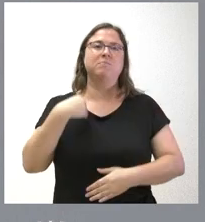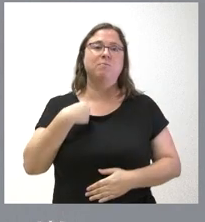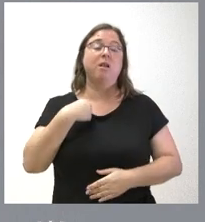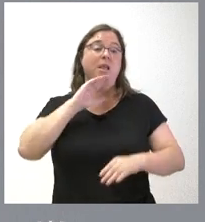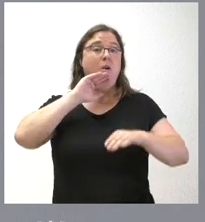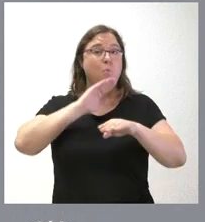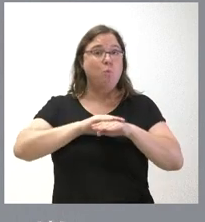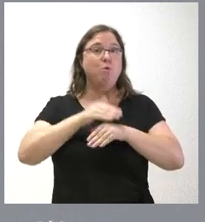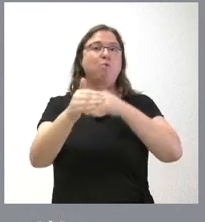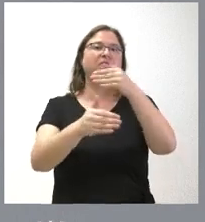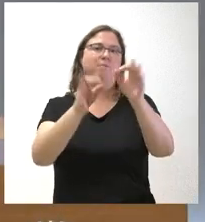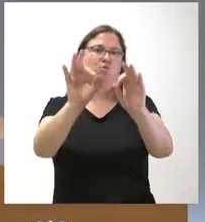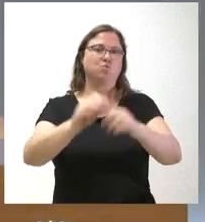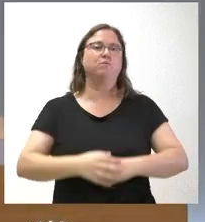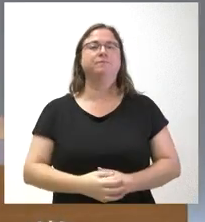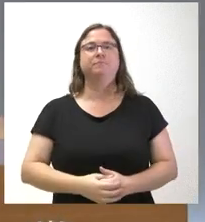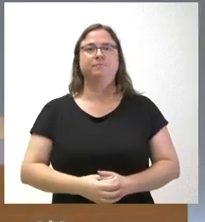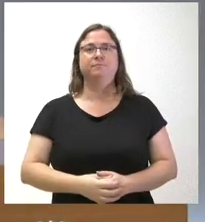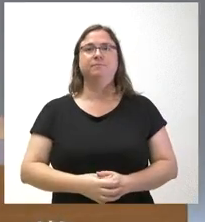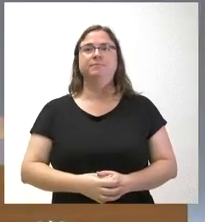el procedimiento establecido al efecto